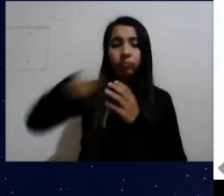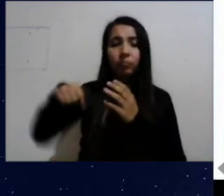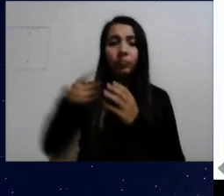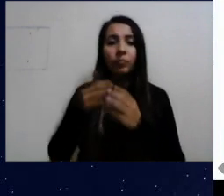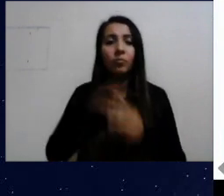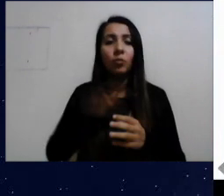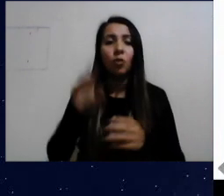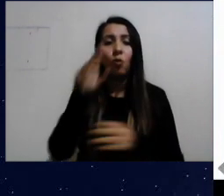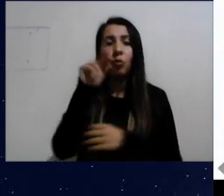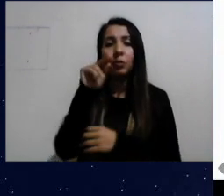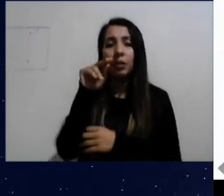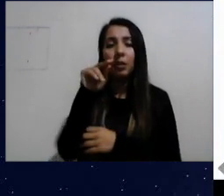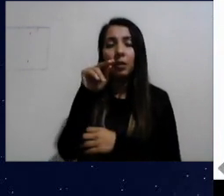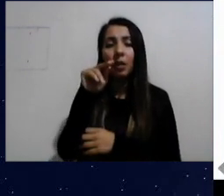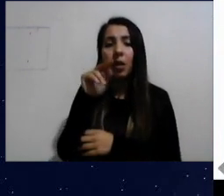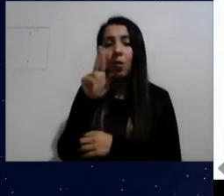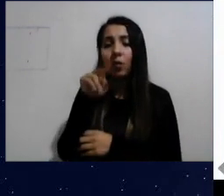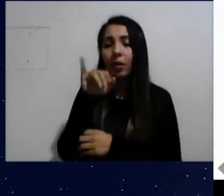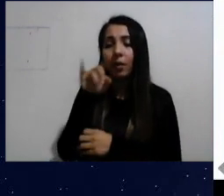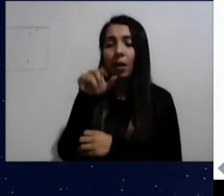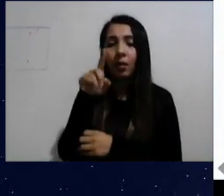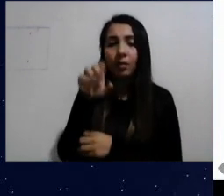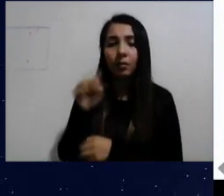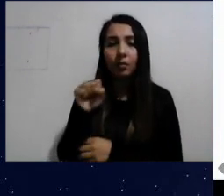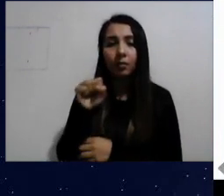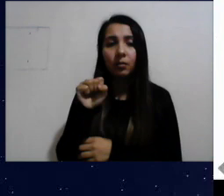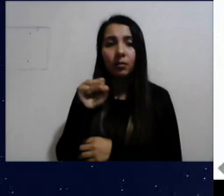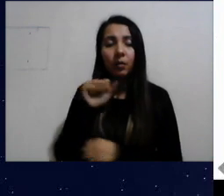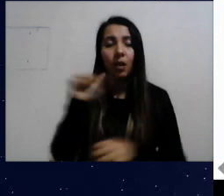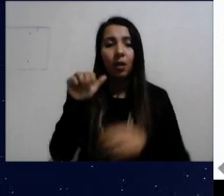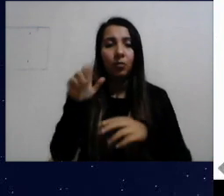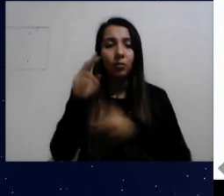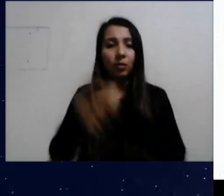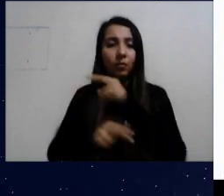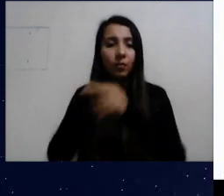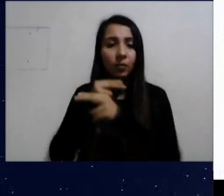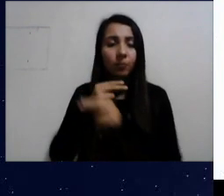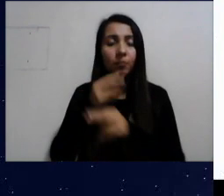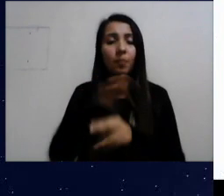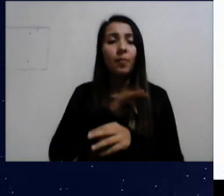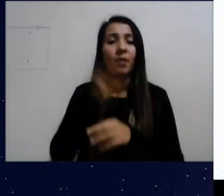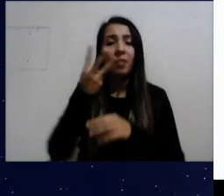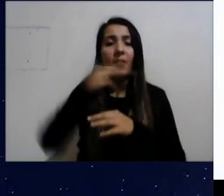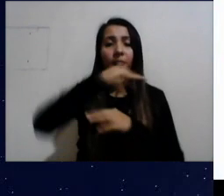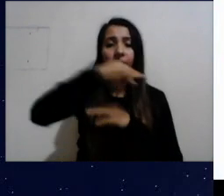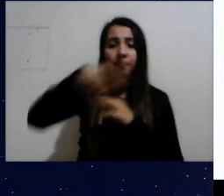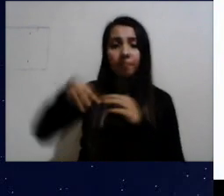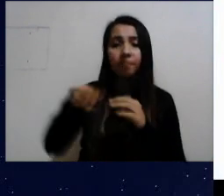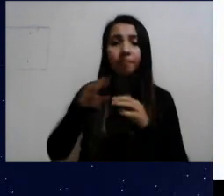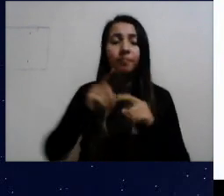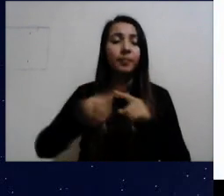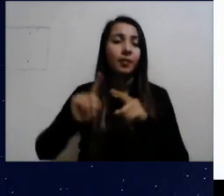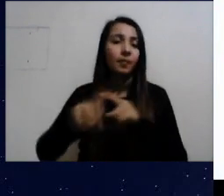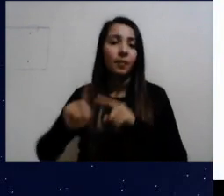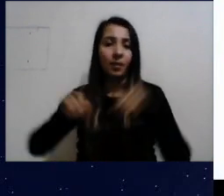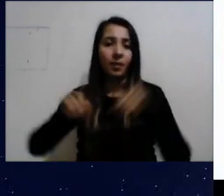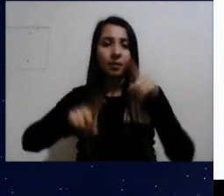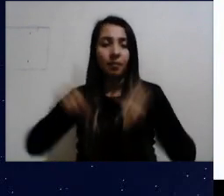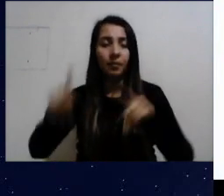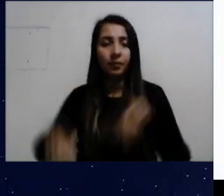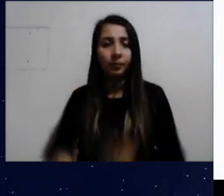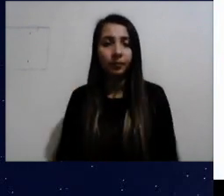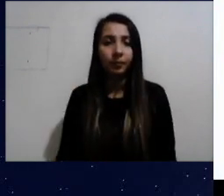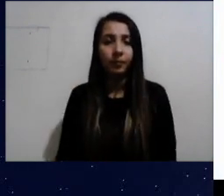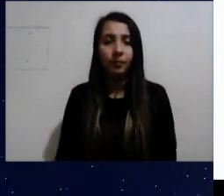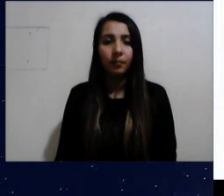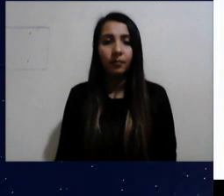astronómicas, o aquí se podrían llegar a formar 3 anillos, etcétera, etcétera. Vale. Y la otra cosa que nos